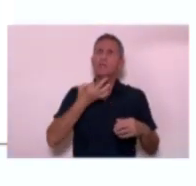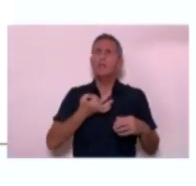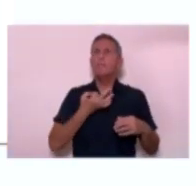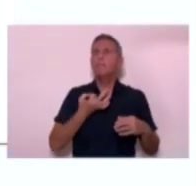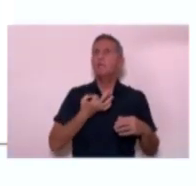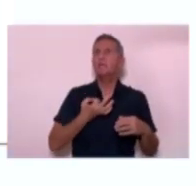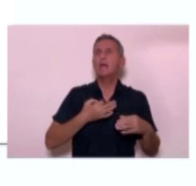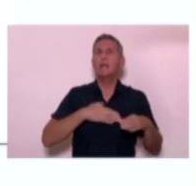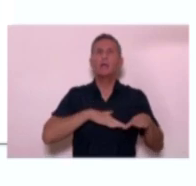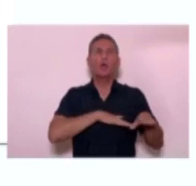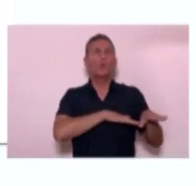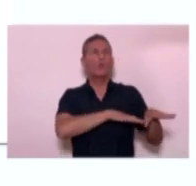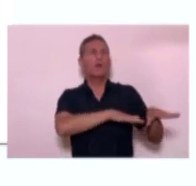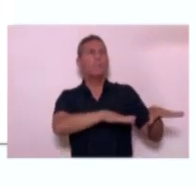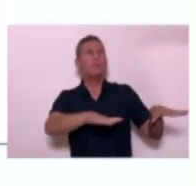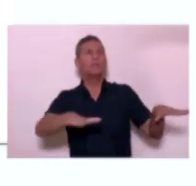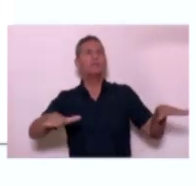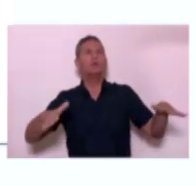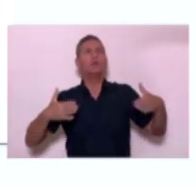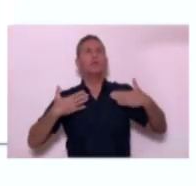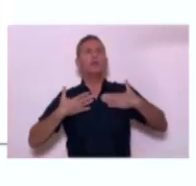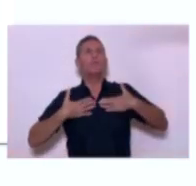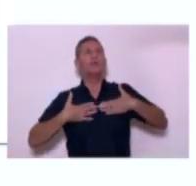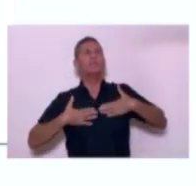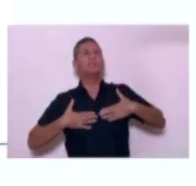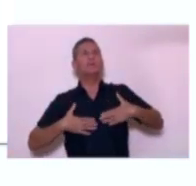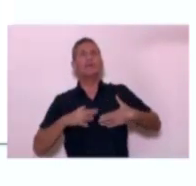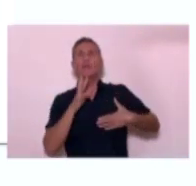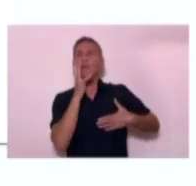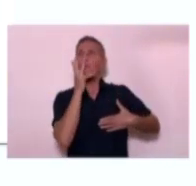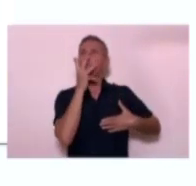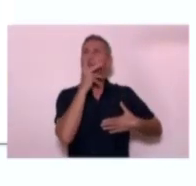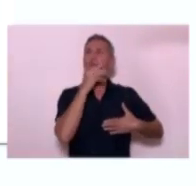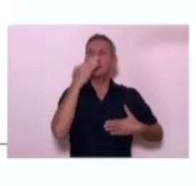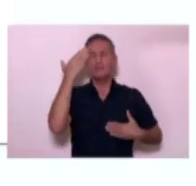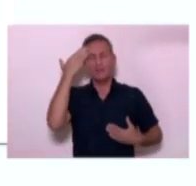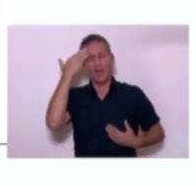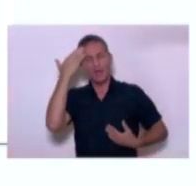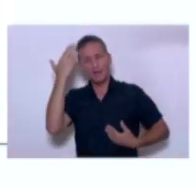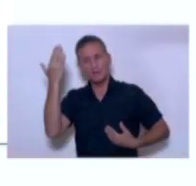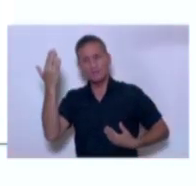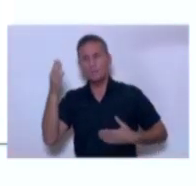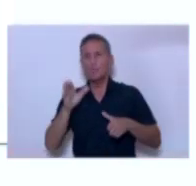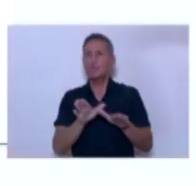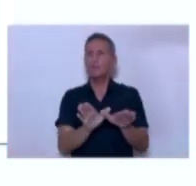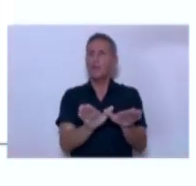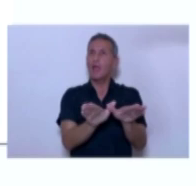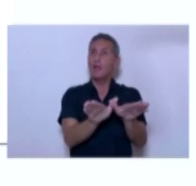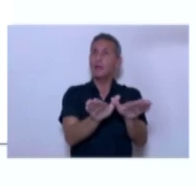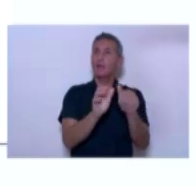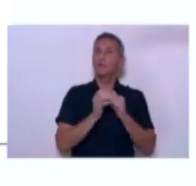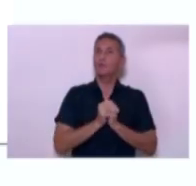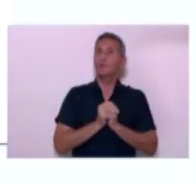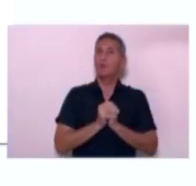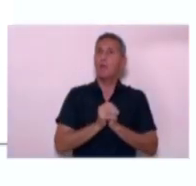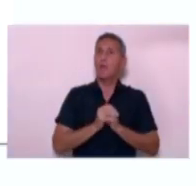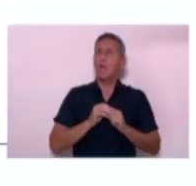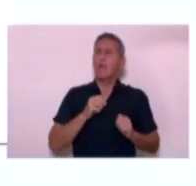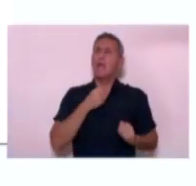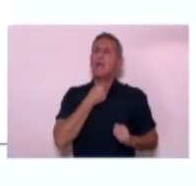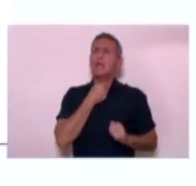puedes argumentar que en el texto se aprecia un ambiente de placer, belleza y sentimientos de agradecimiento al